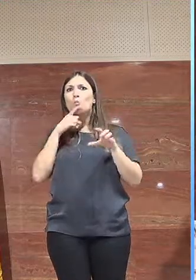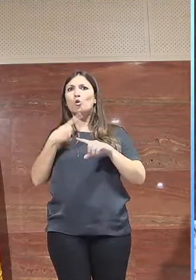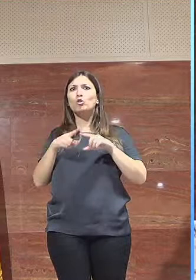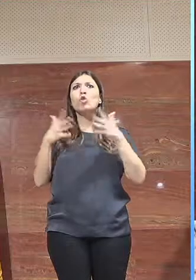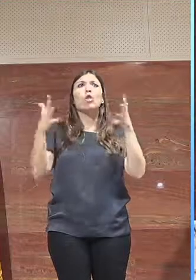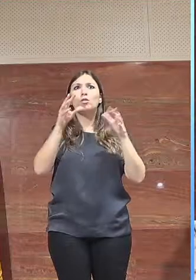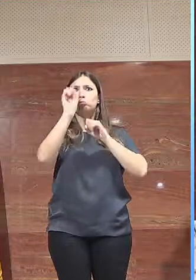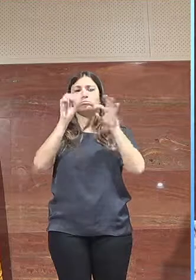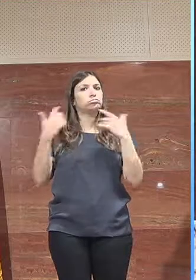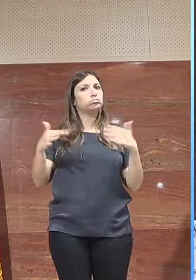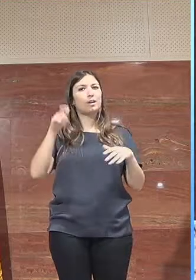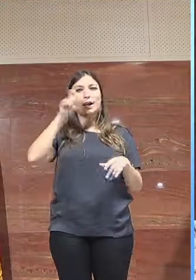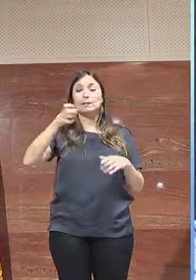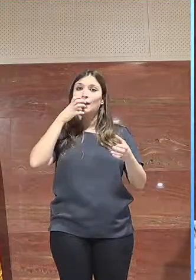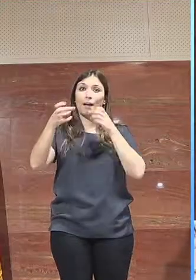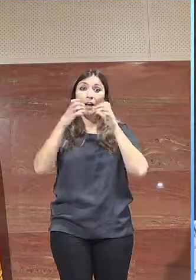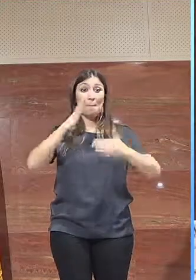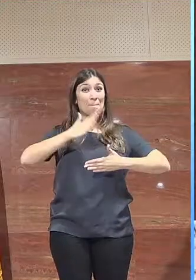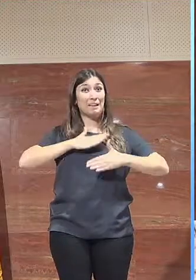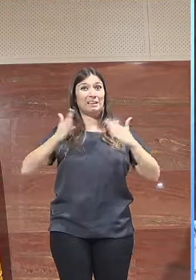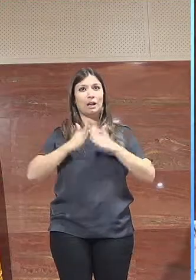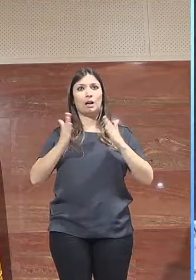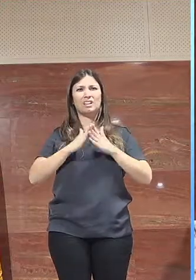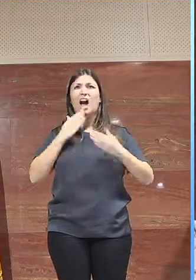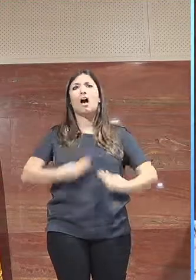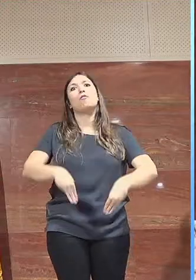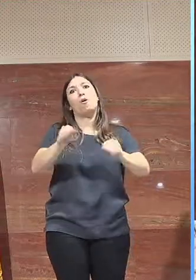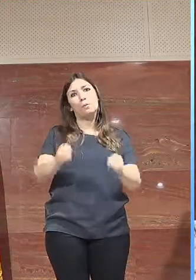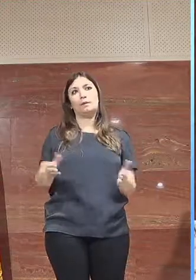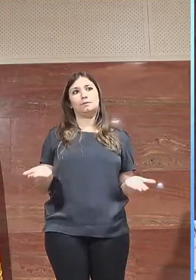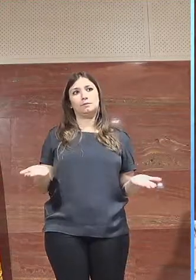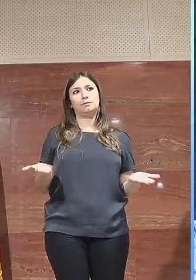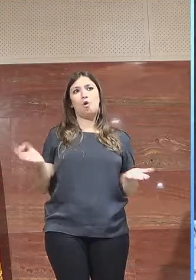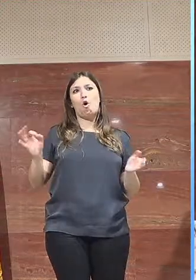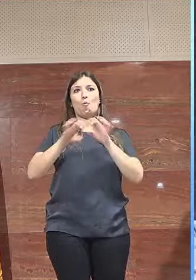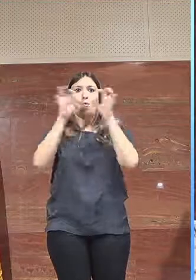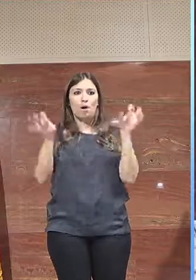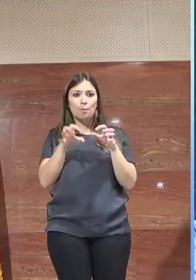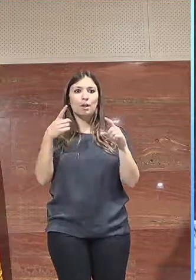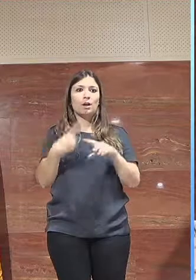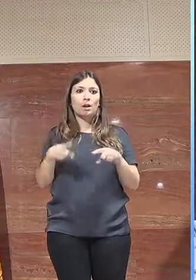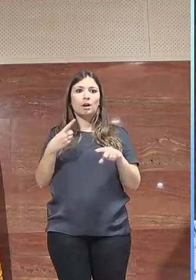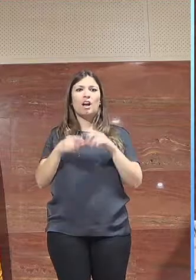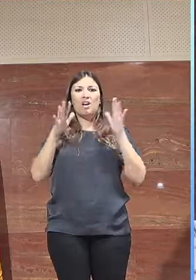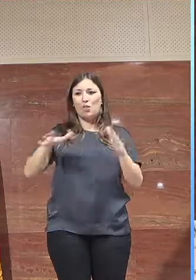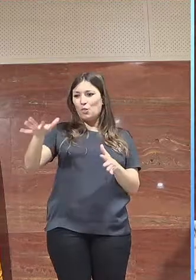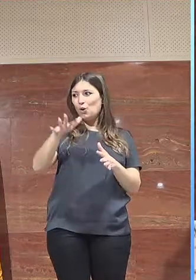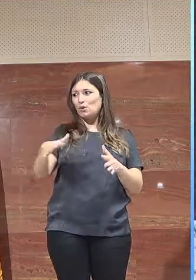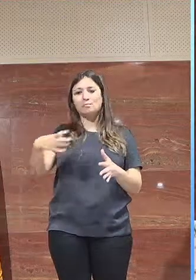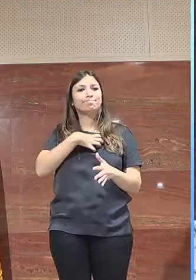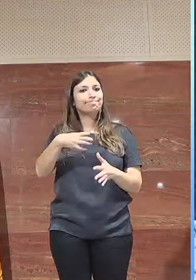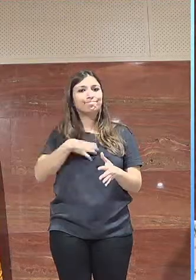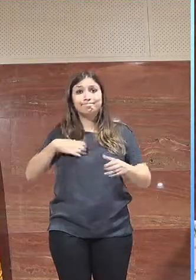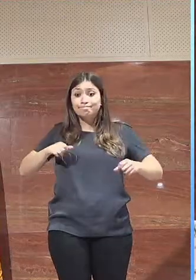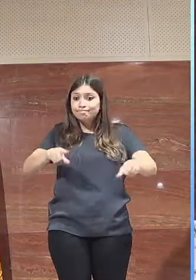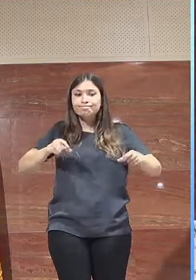¿no? Hay gente que se queja que en su propia casa existen alfombras o muebles que están colocados en lugares que